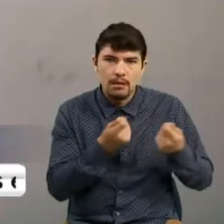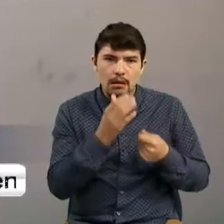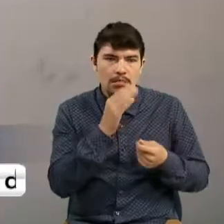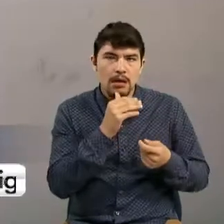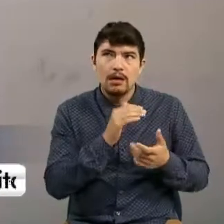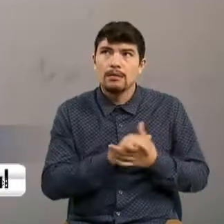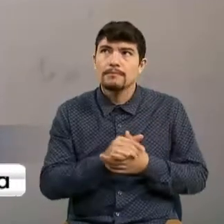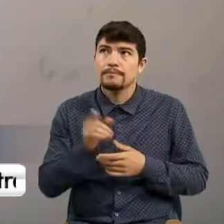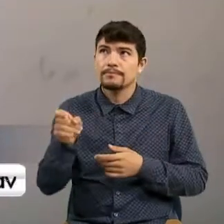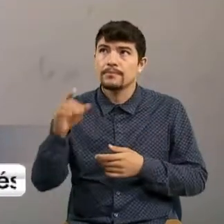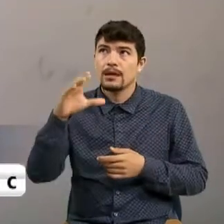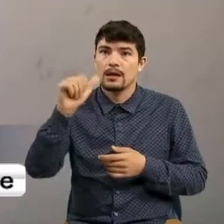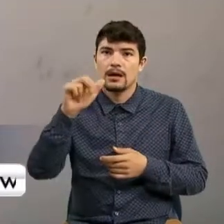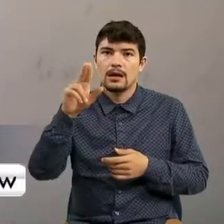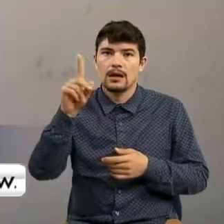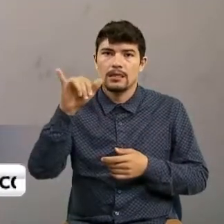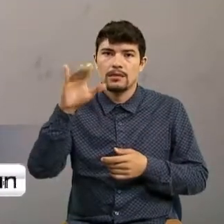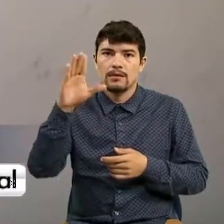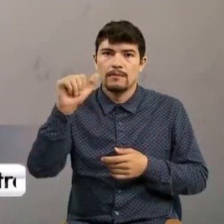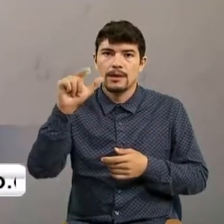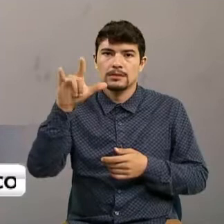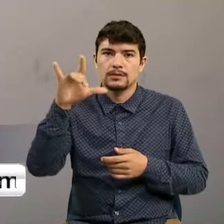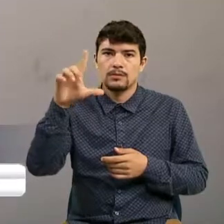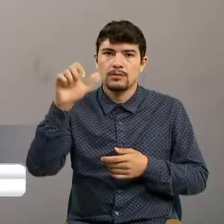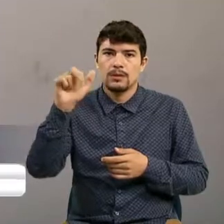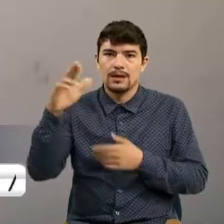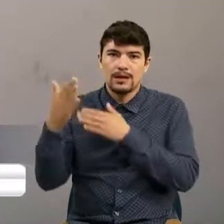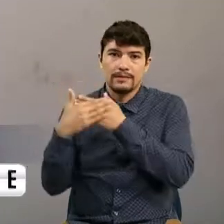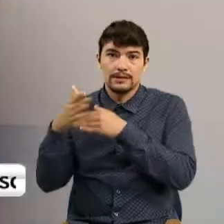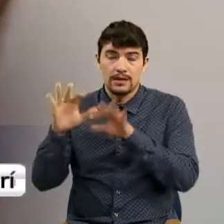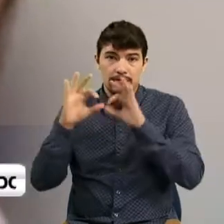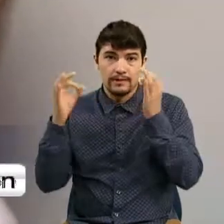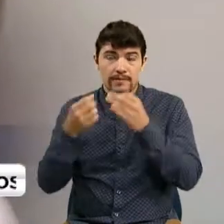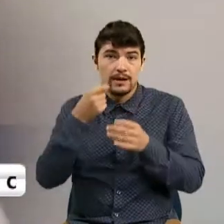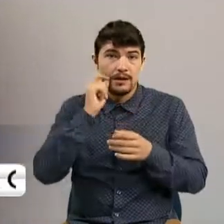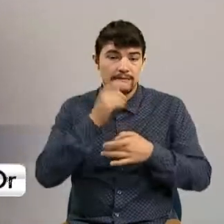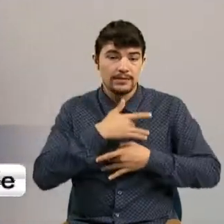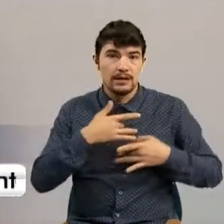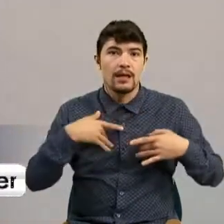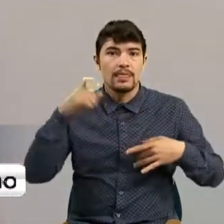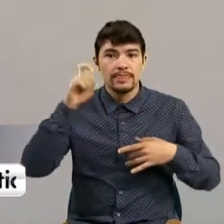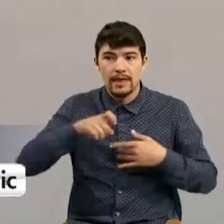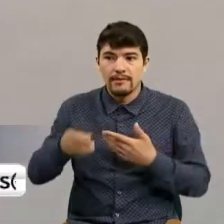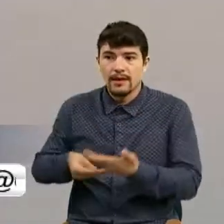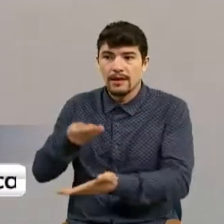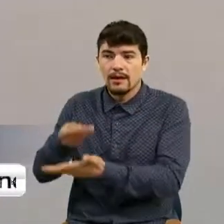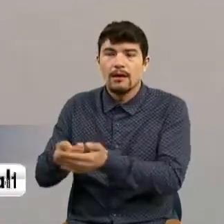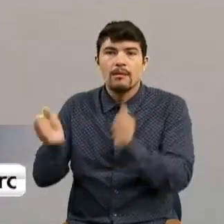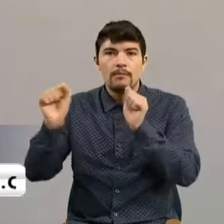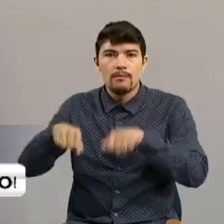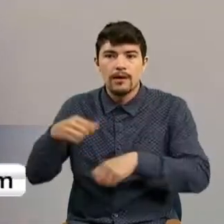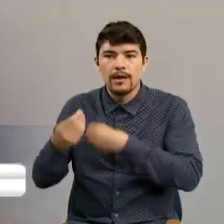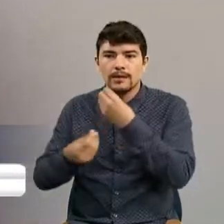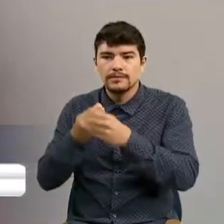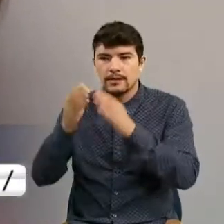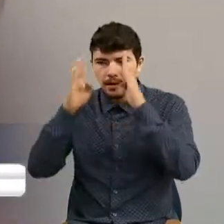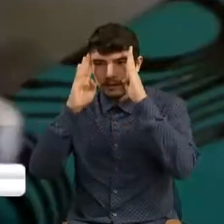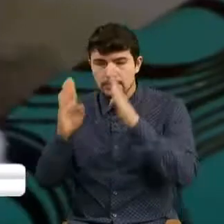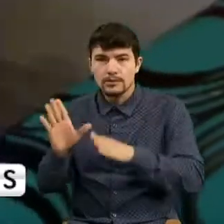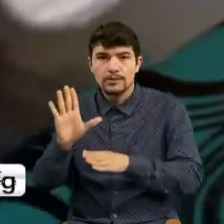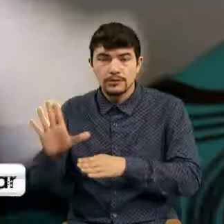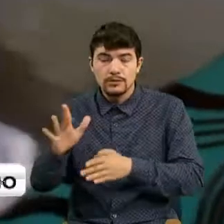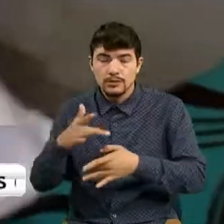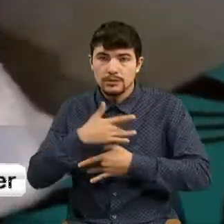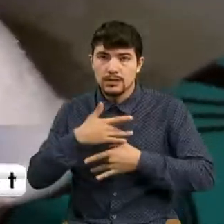la cardiovascular informó a la familia de esta pequeña que café salud debe realizar el copago para que pueda ser atendida y su